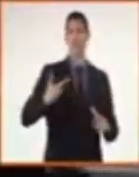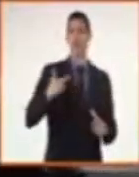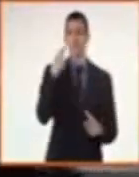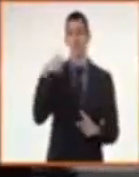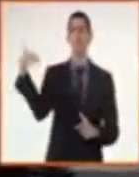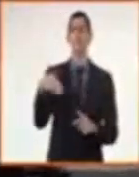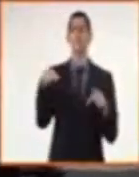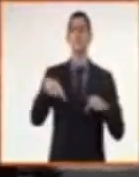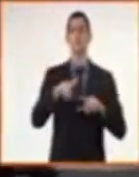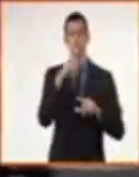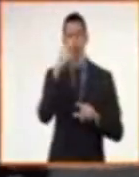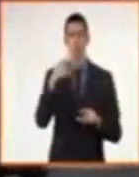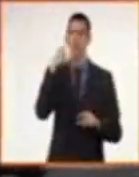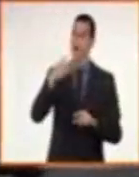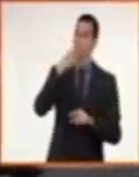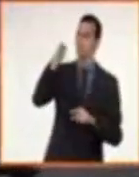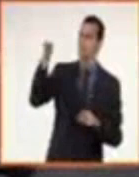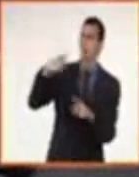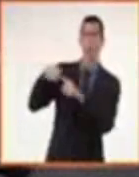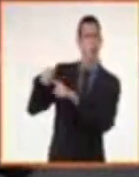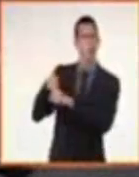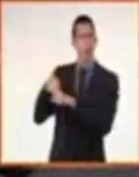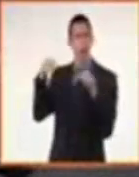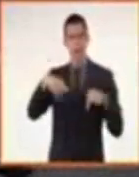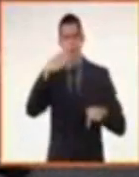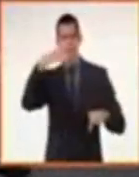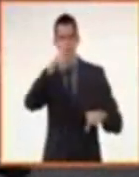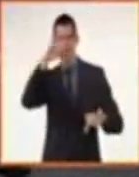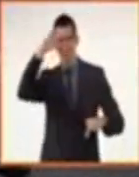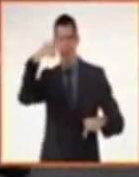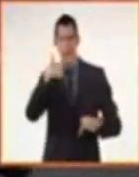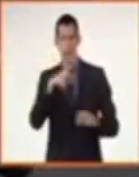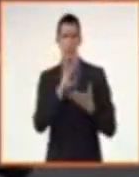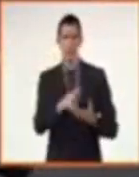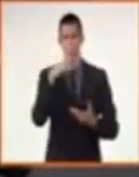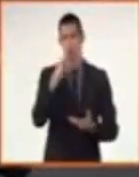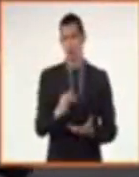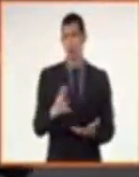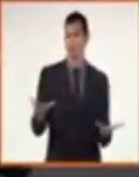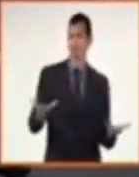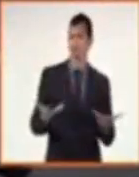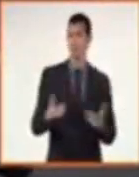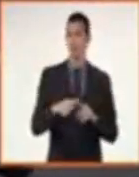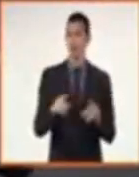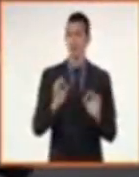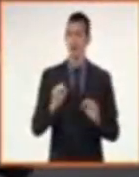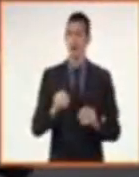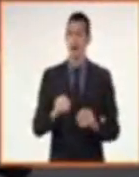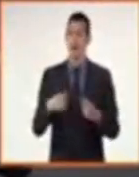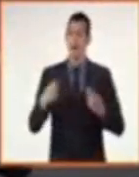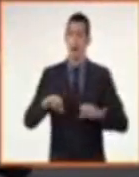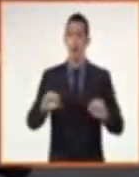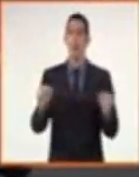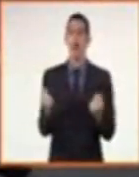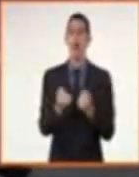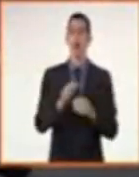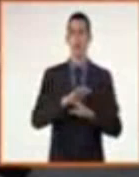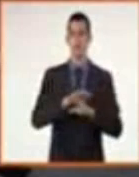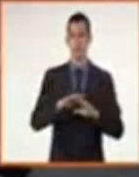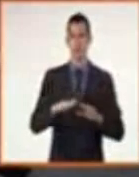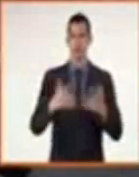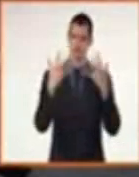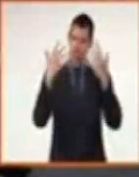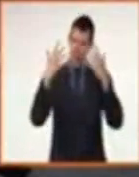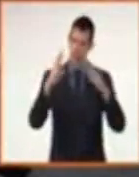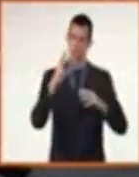económica y social, legislando en contacto permanente con quienes nos eligieron. Yo creo que el proceso previo a